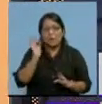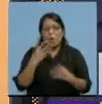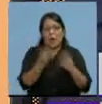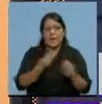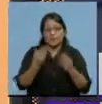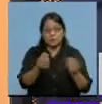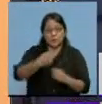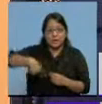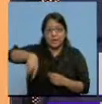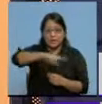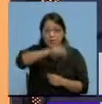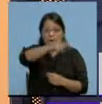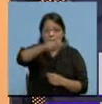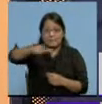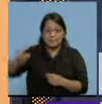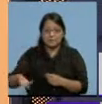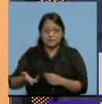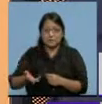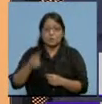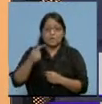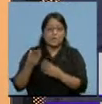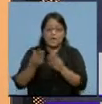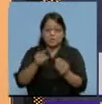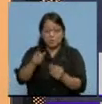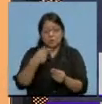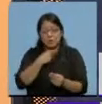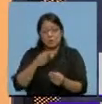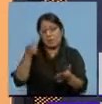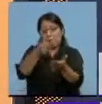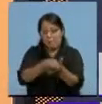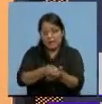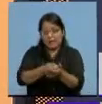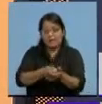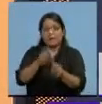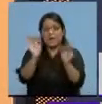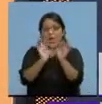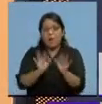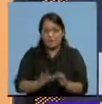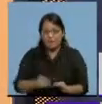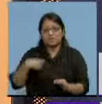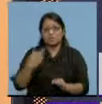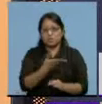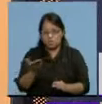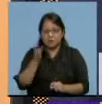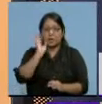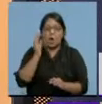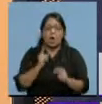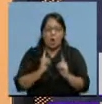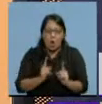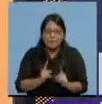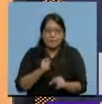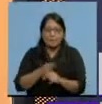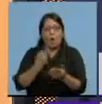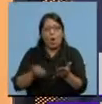seguir siendo beneficiarios con esta asignación de los planes sociales Hacemos Futuro. Vuelvo a insistir,